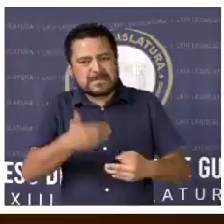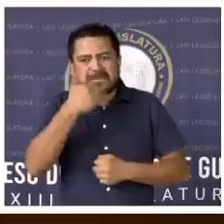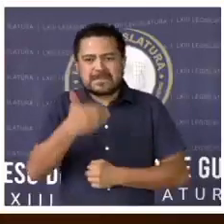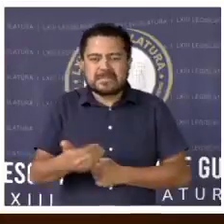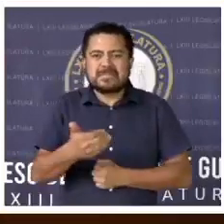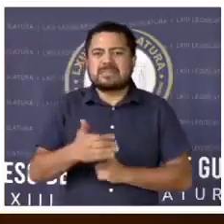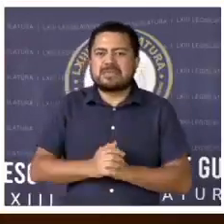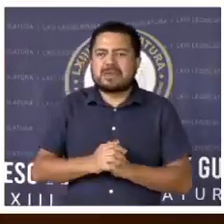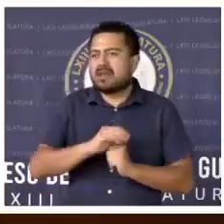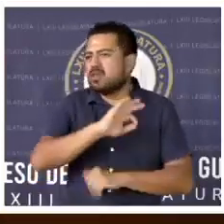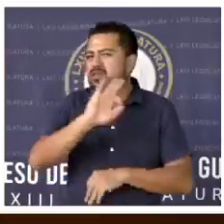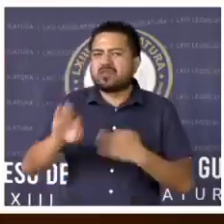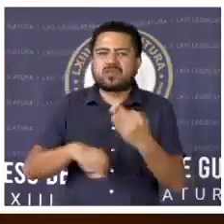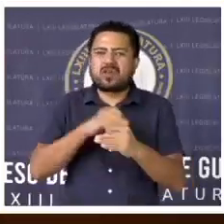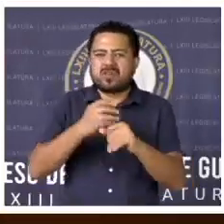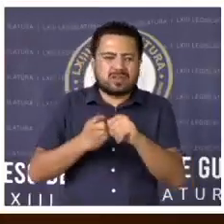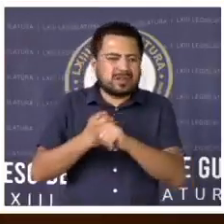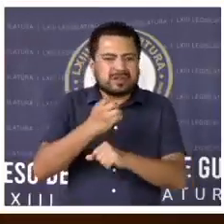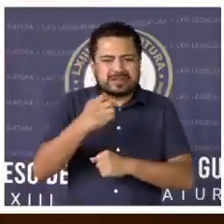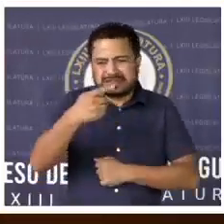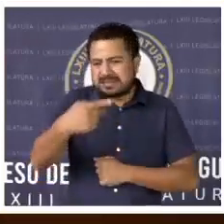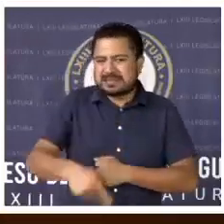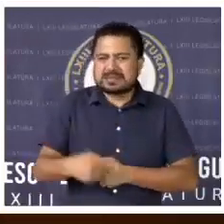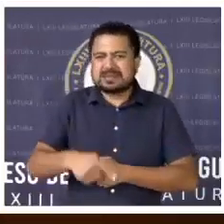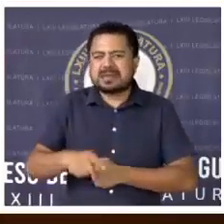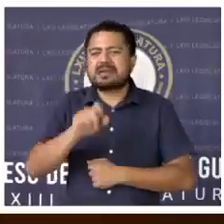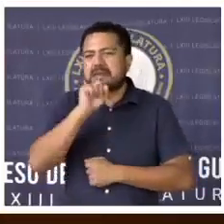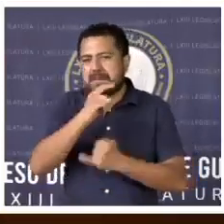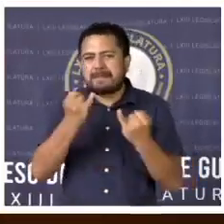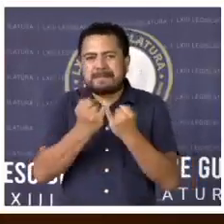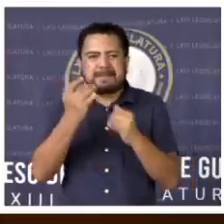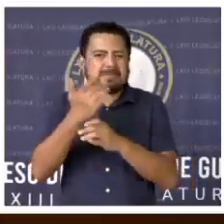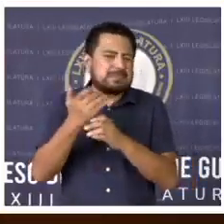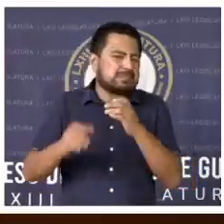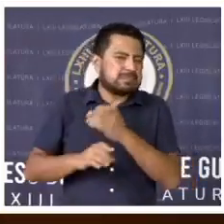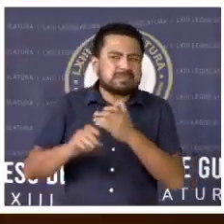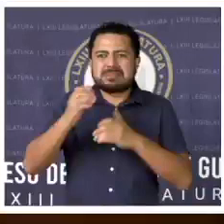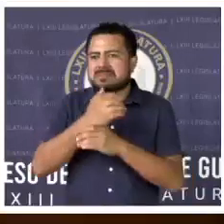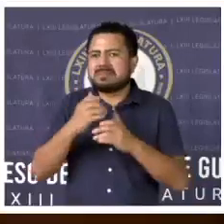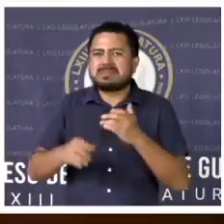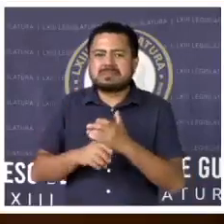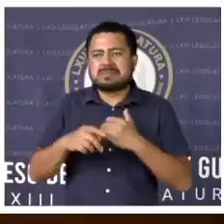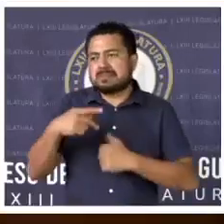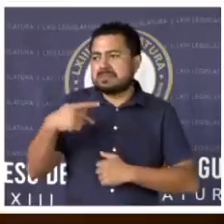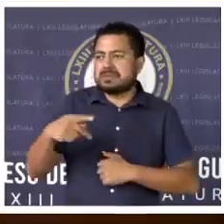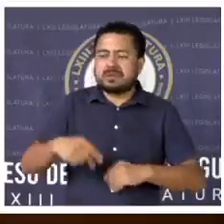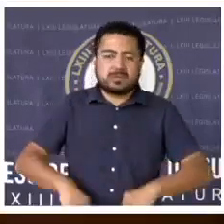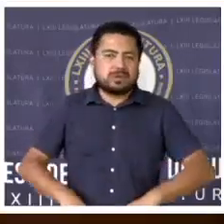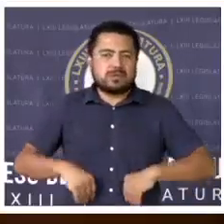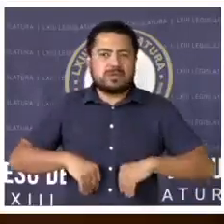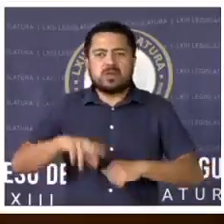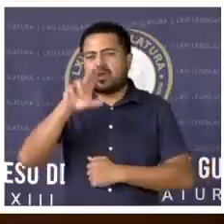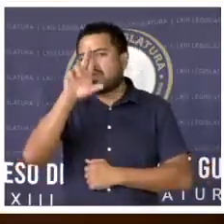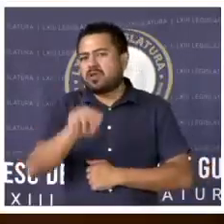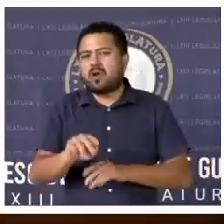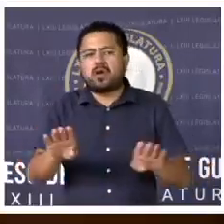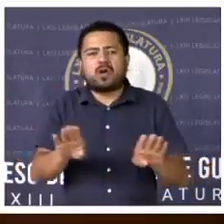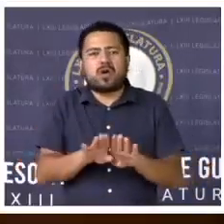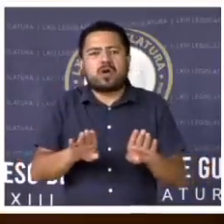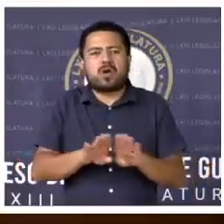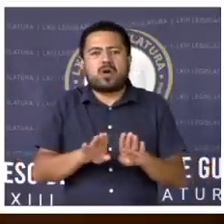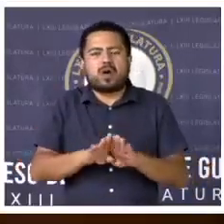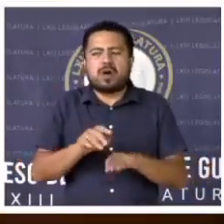presente en todo el estado y en toda circunstancia que su presencia no sea como dije